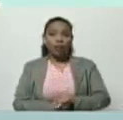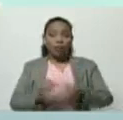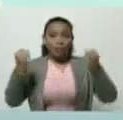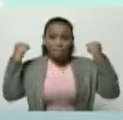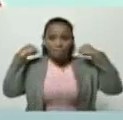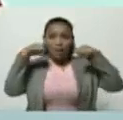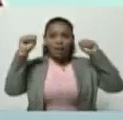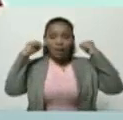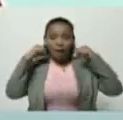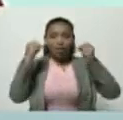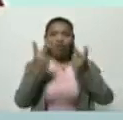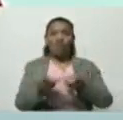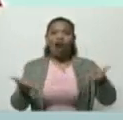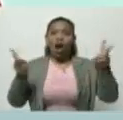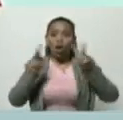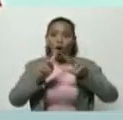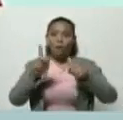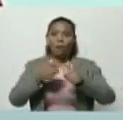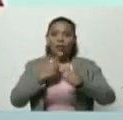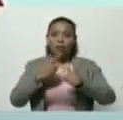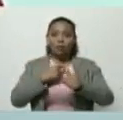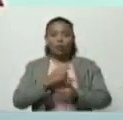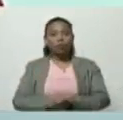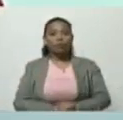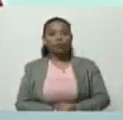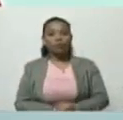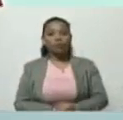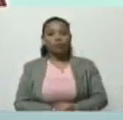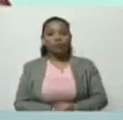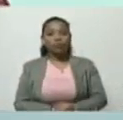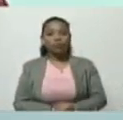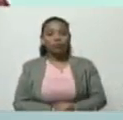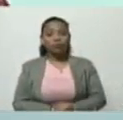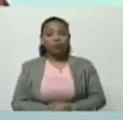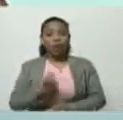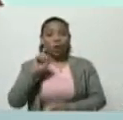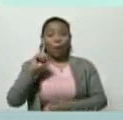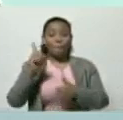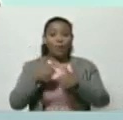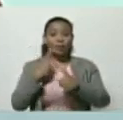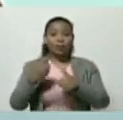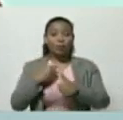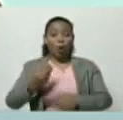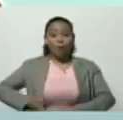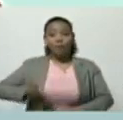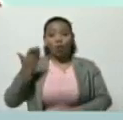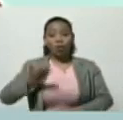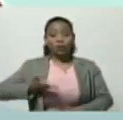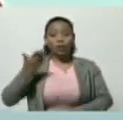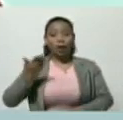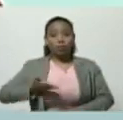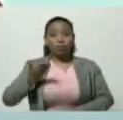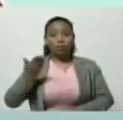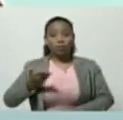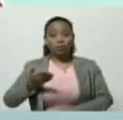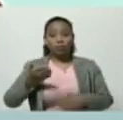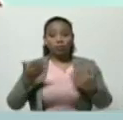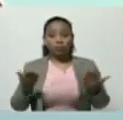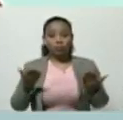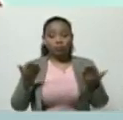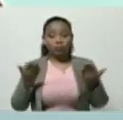Practicando nuestros valores, nuestros principios. Y uno de los principios fundamentales